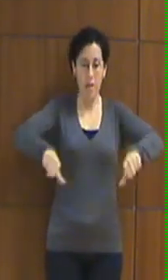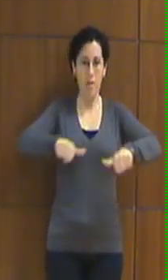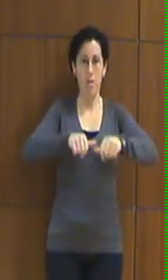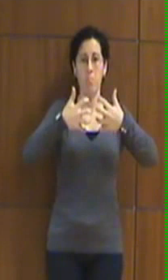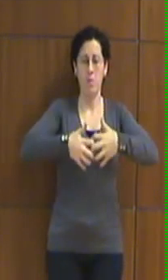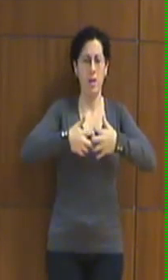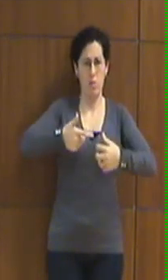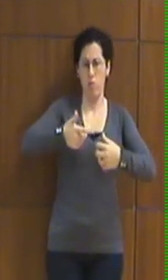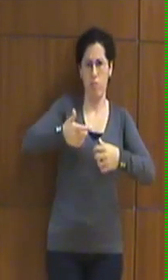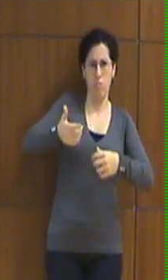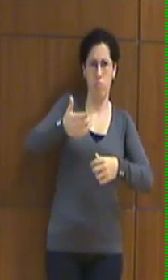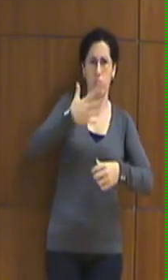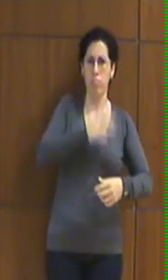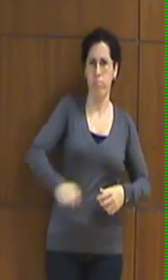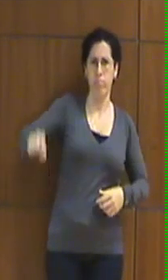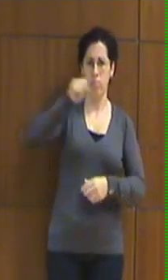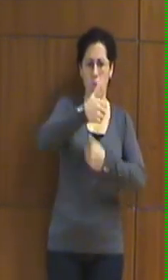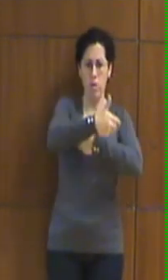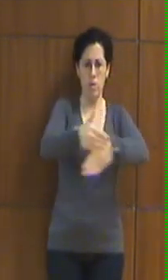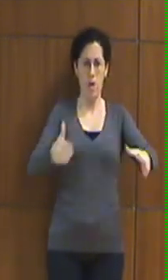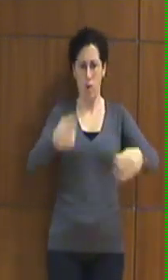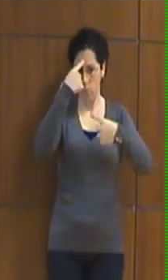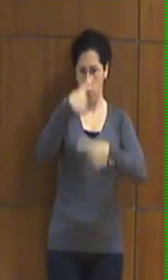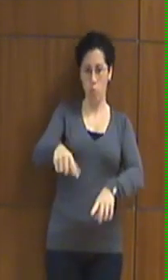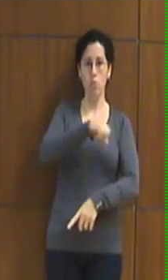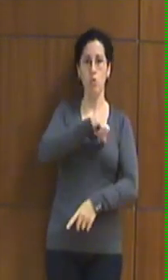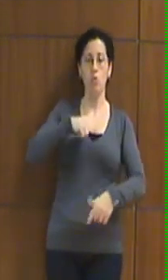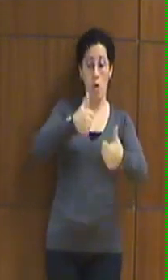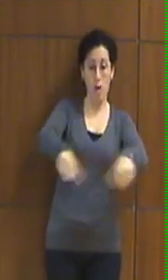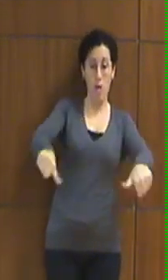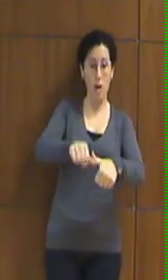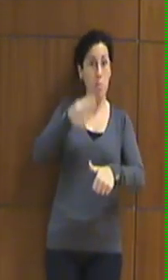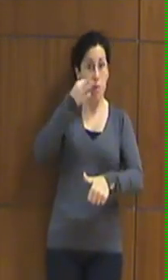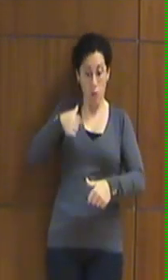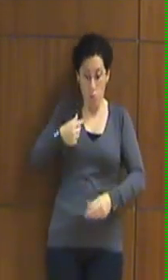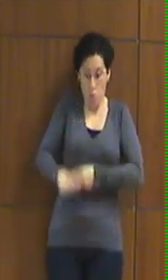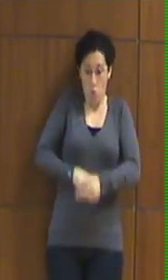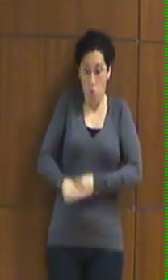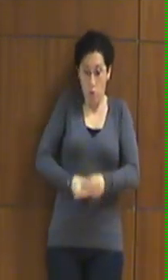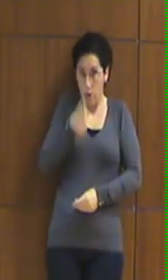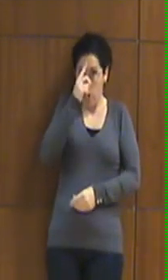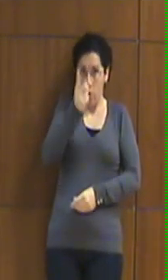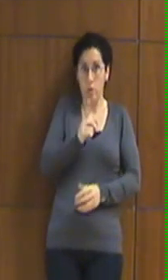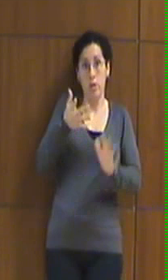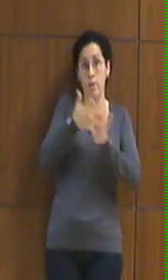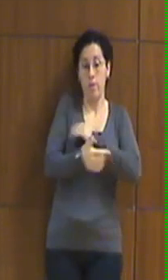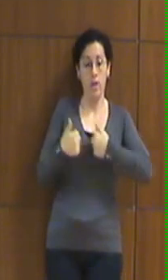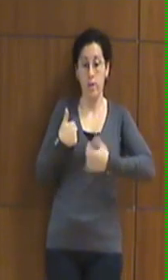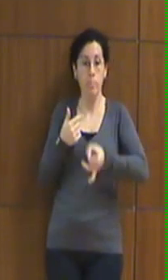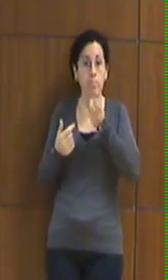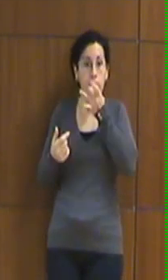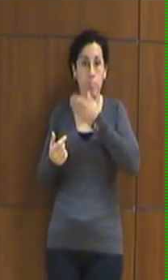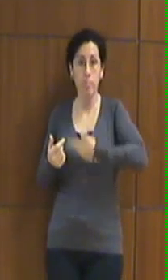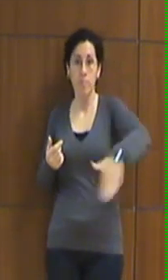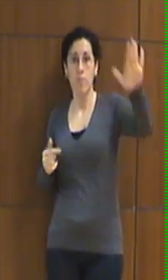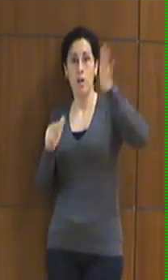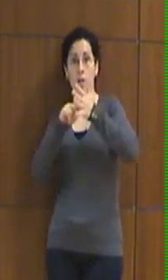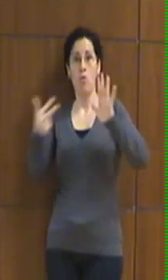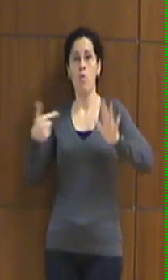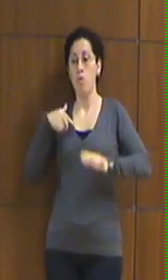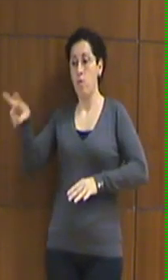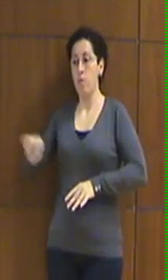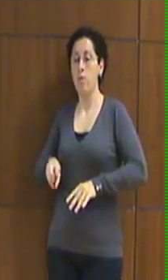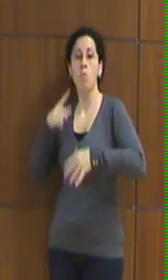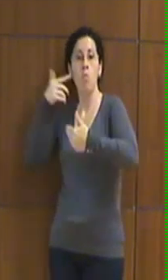que me puede precintar una caja sola, pero yo no sé utilizarla, al final voy a tirar de la precintadora de mano toda la vida. Si alguien está apoyándome o